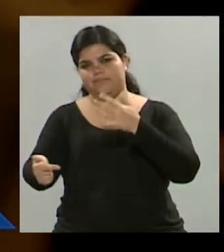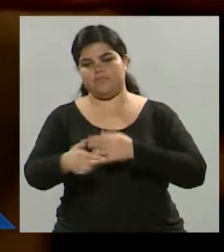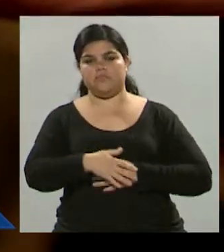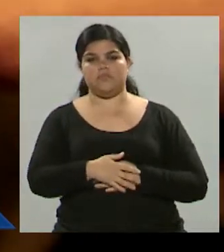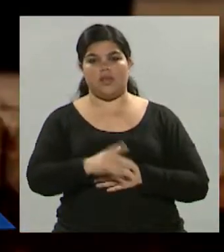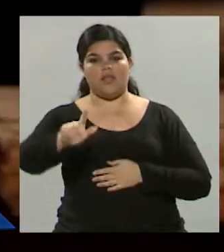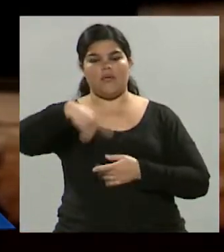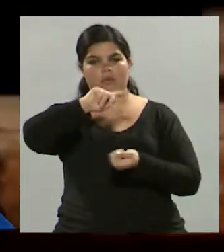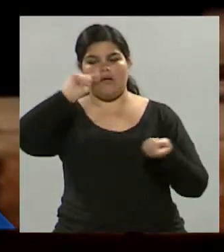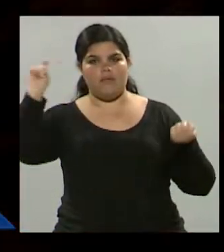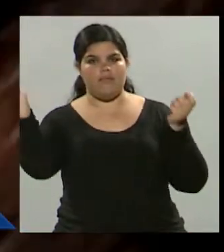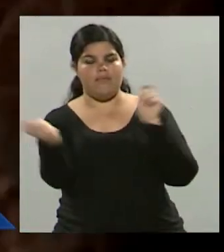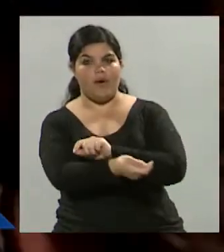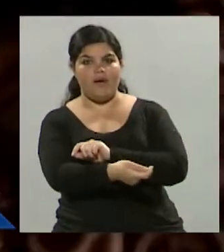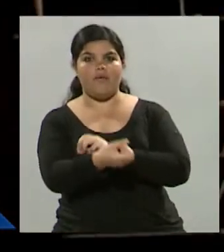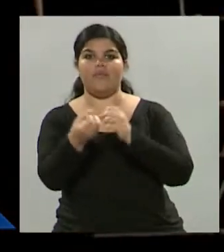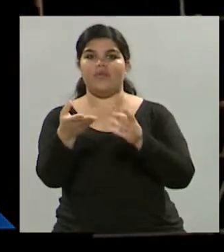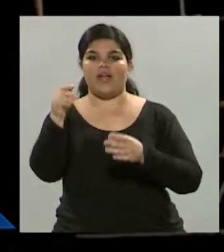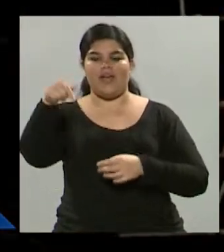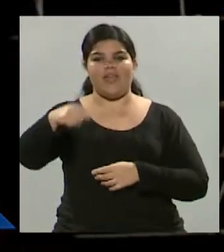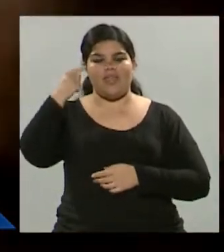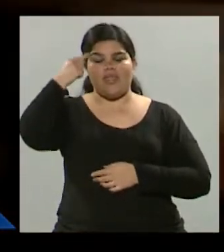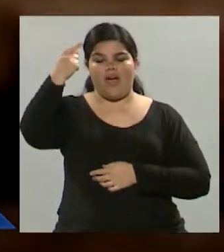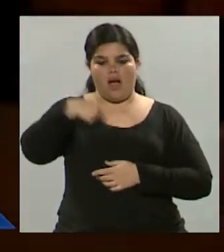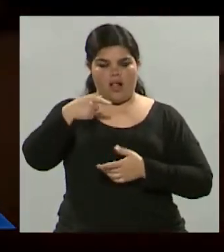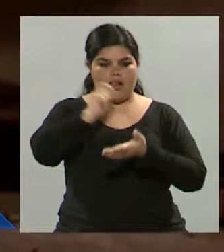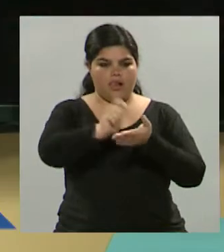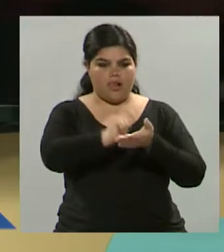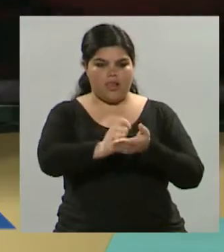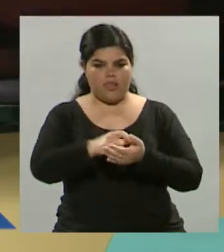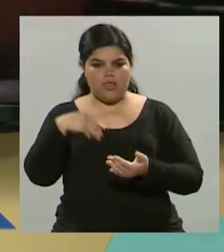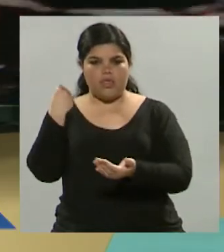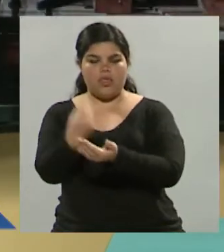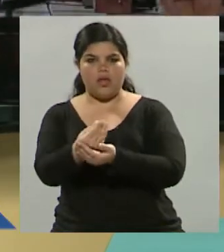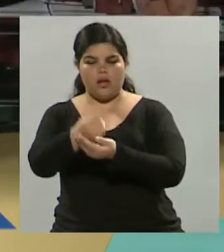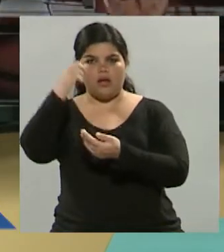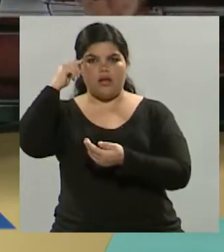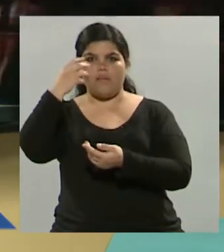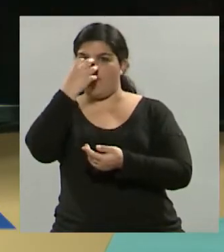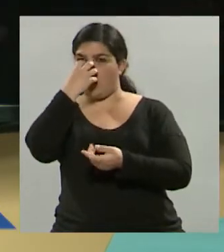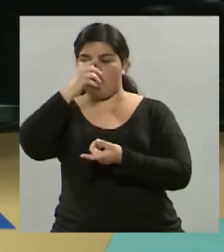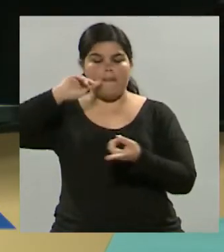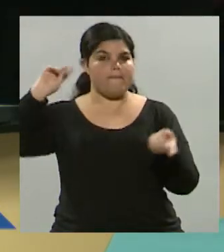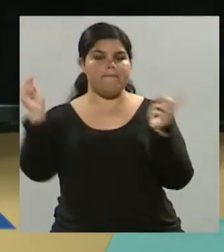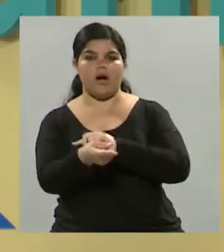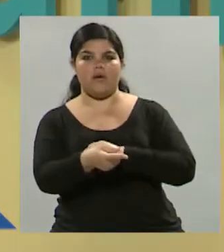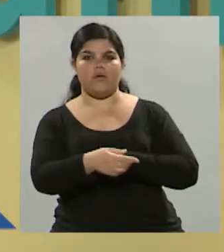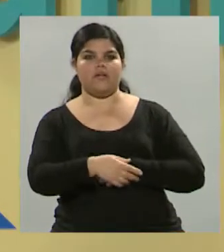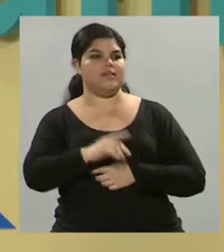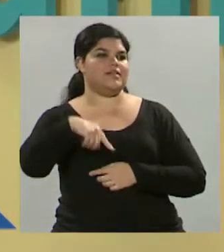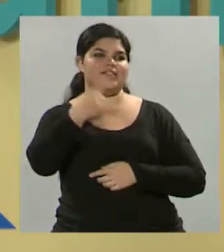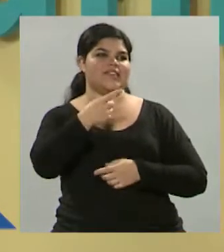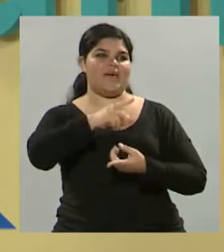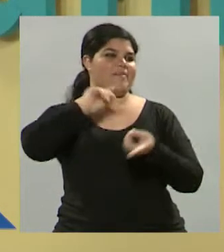transformó bastante, porque también la idea era algo y cuando entraron las payasas a ese mundo se transformó bastante. Absolutamente, los actores lo transforman.